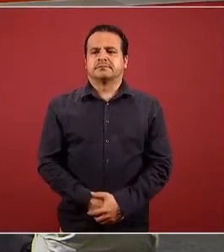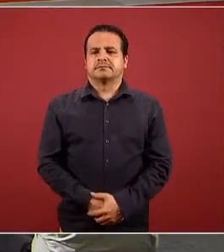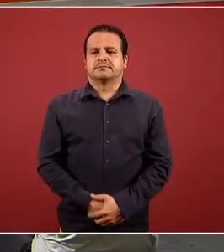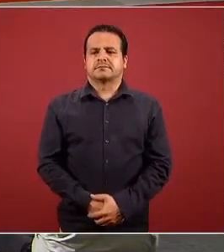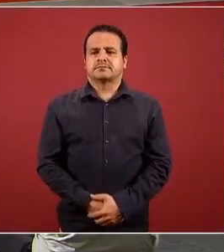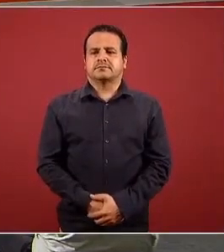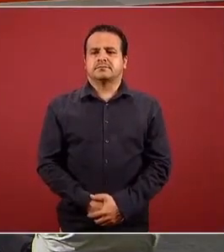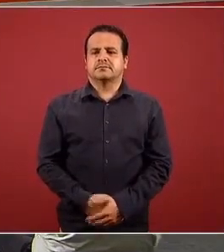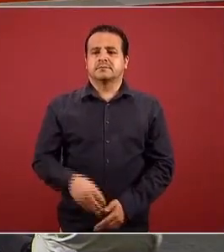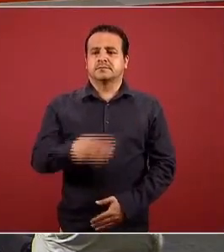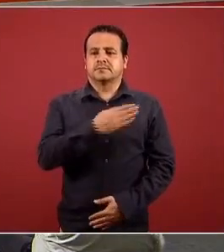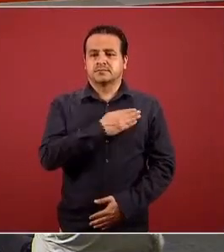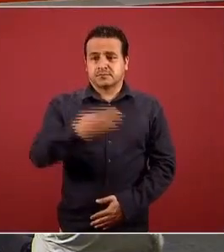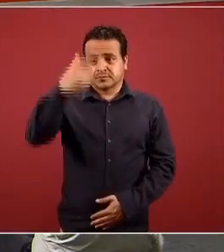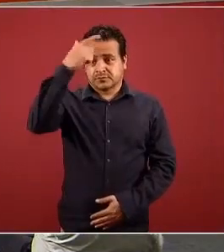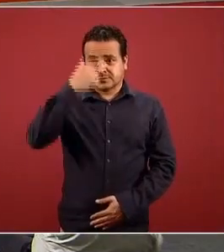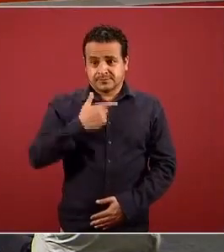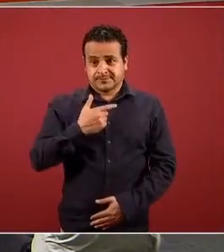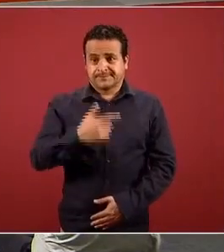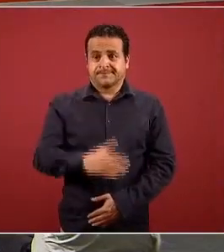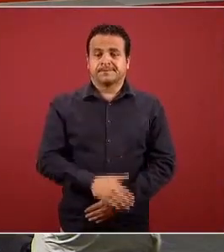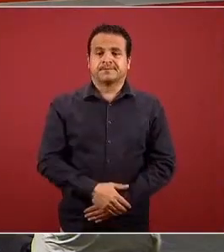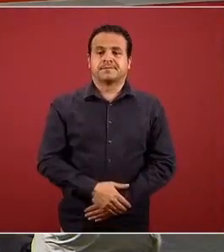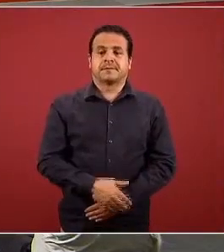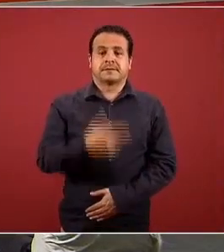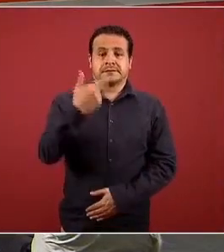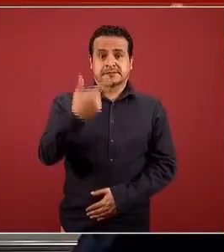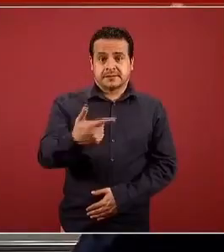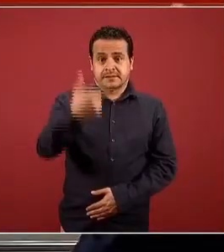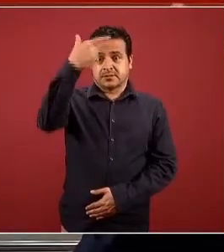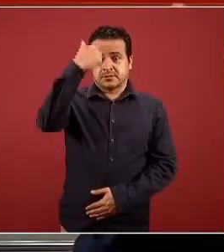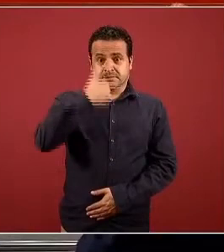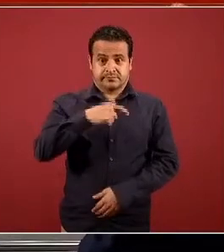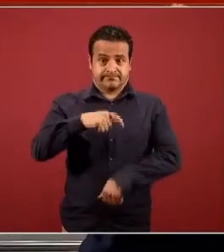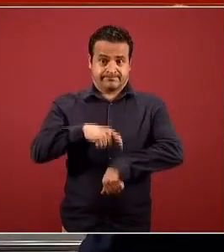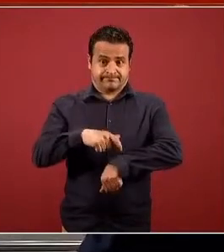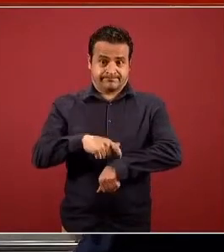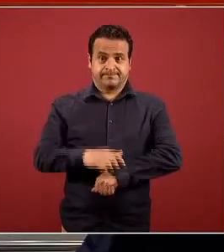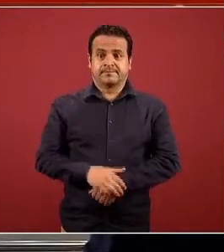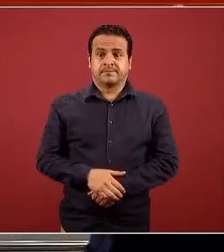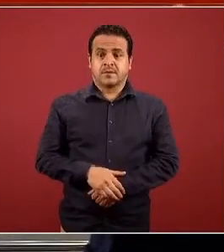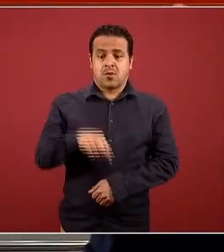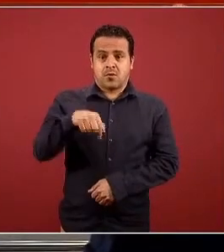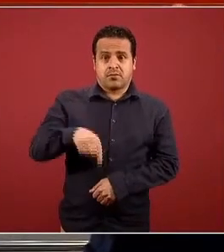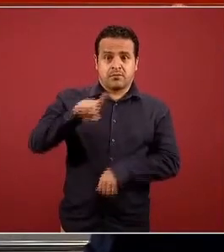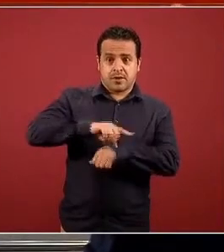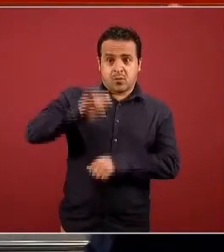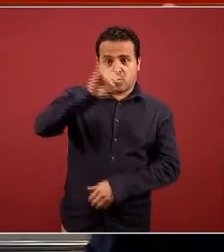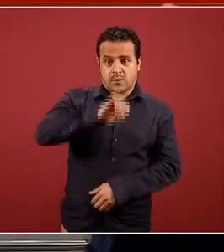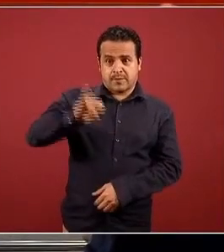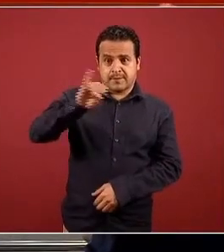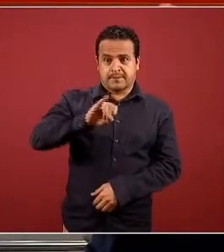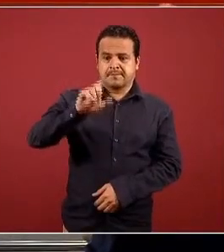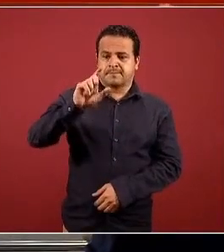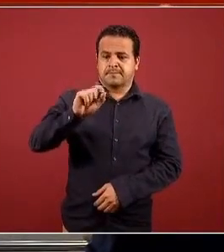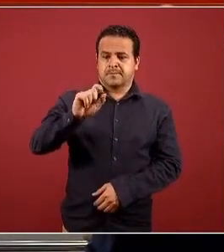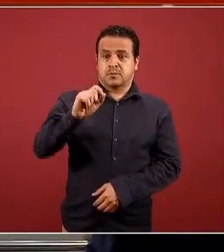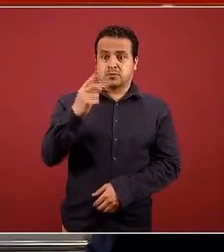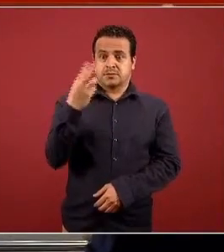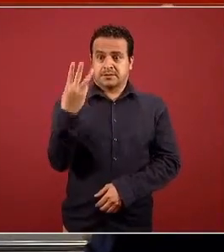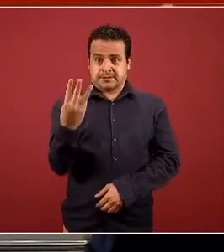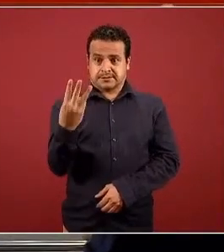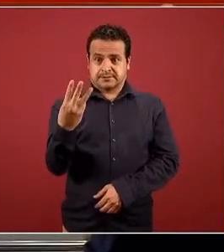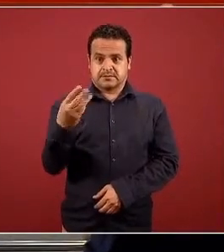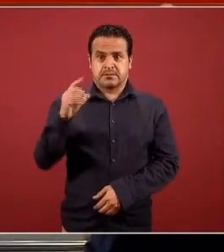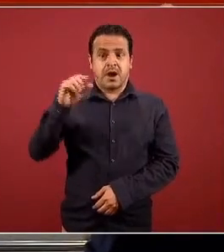muy buenas noches son las 19 horas con un minuto del jueves 23 de abril y estamos en el palacio